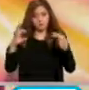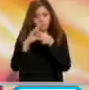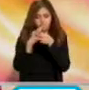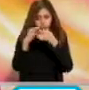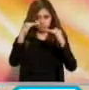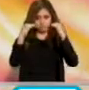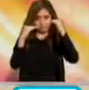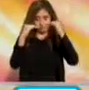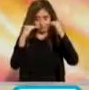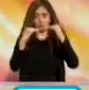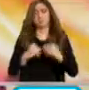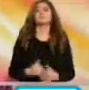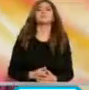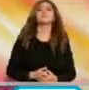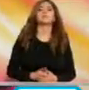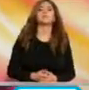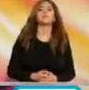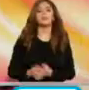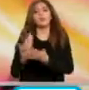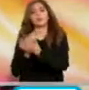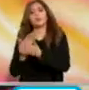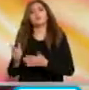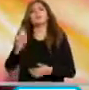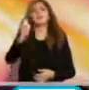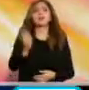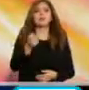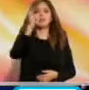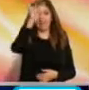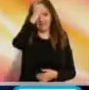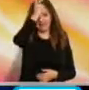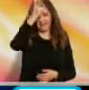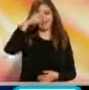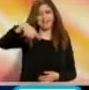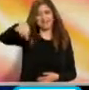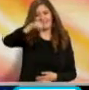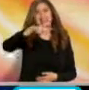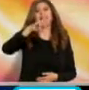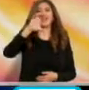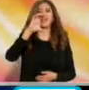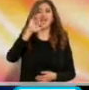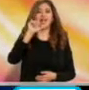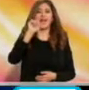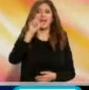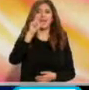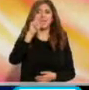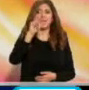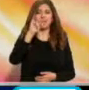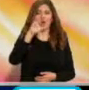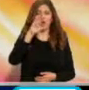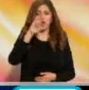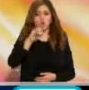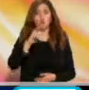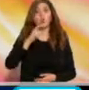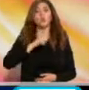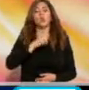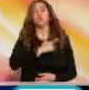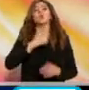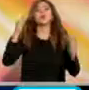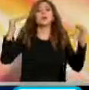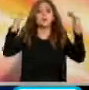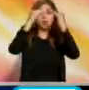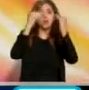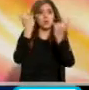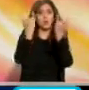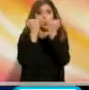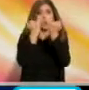la cabra de Capricornio, ¿por dónde anda la cabra de Capricornio? En las praderas. Pero anda también, le gustan las alteras. Ah, claro, las